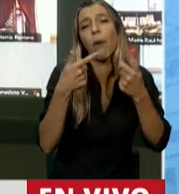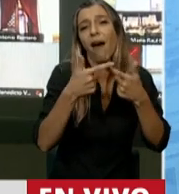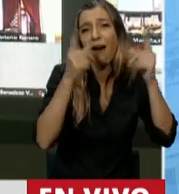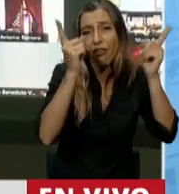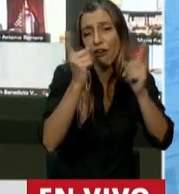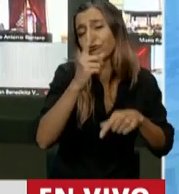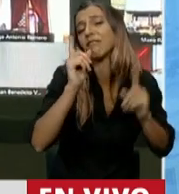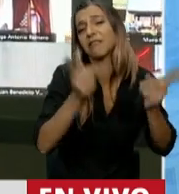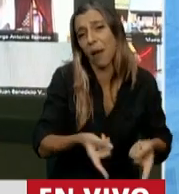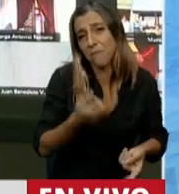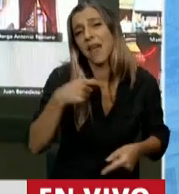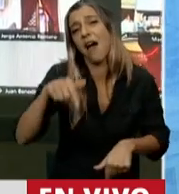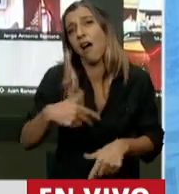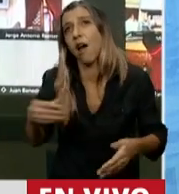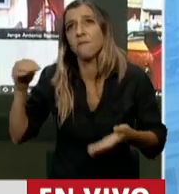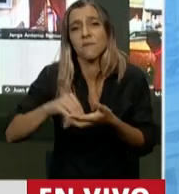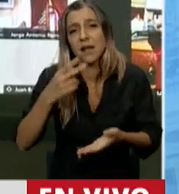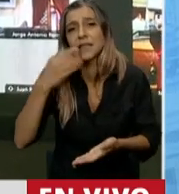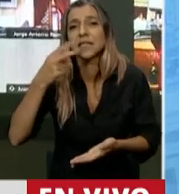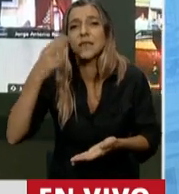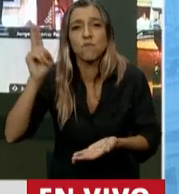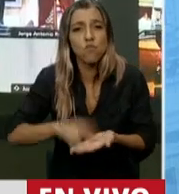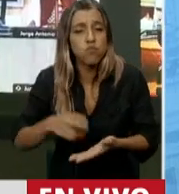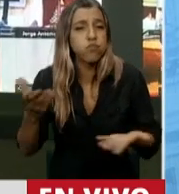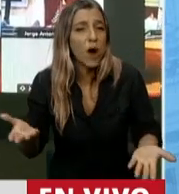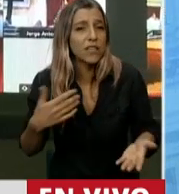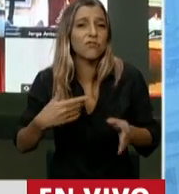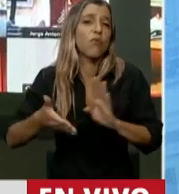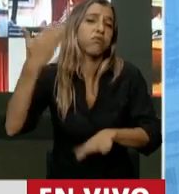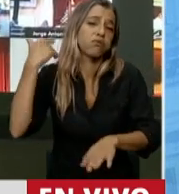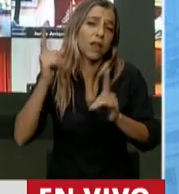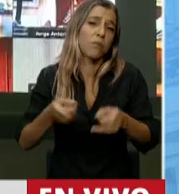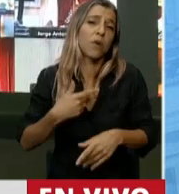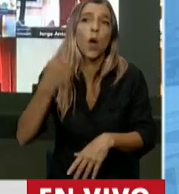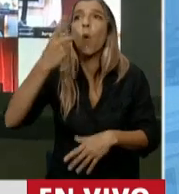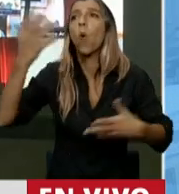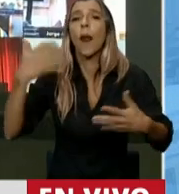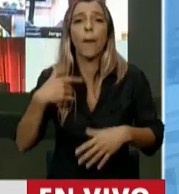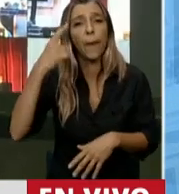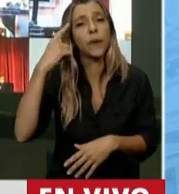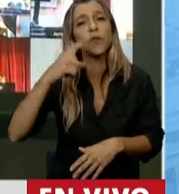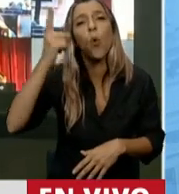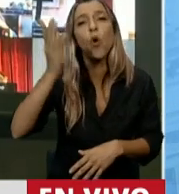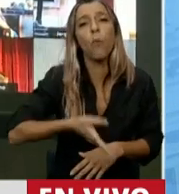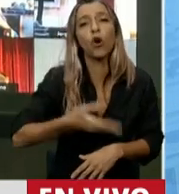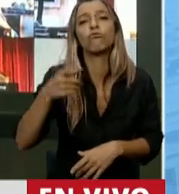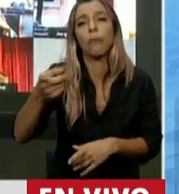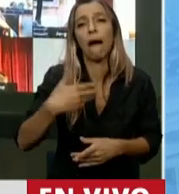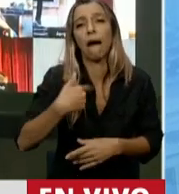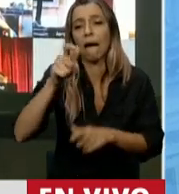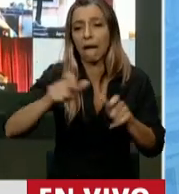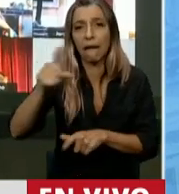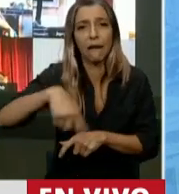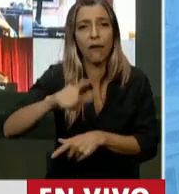un impuesto que estaba planeado por única vez y para sacarle el 1% a quienes tenían automotores. Hoy hacen